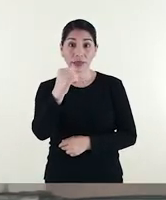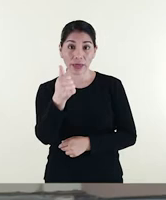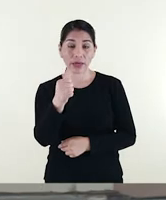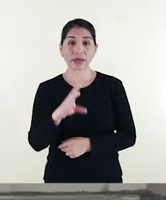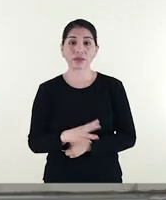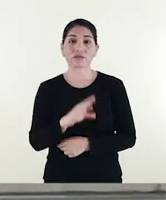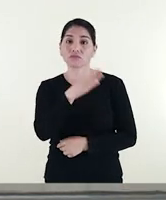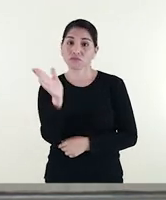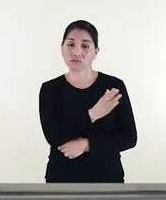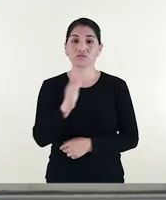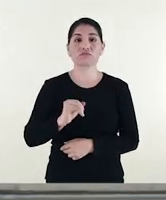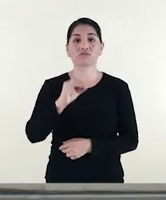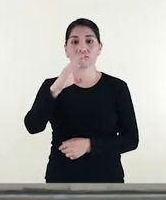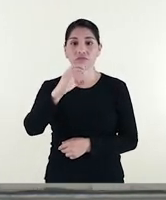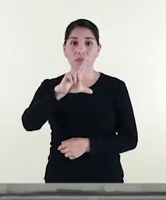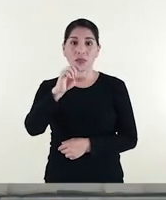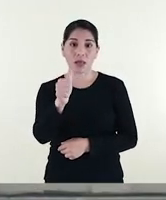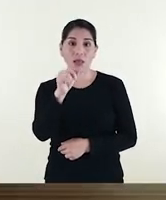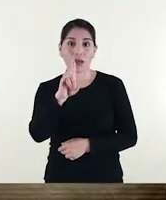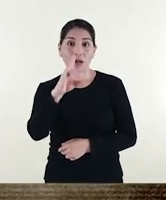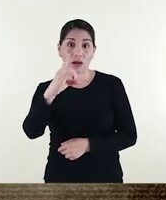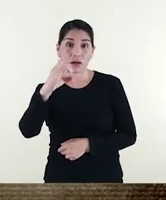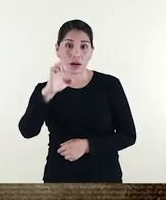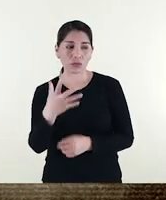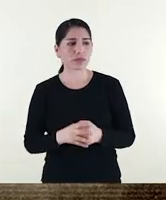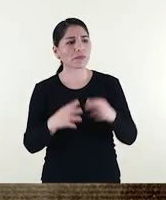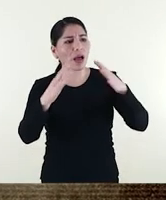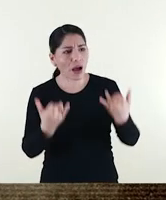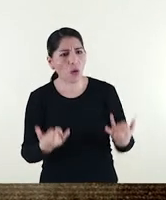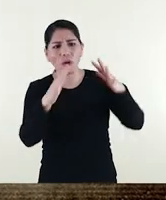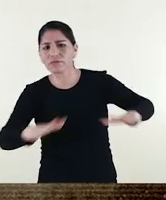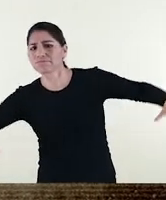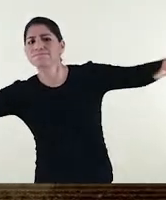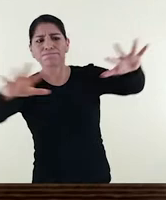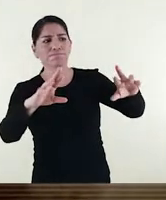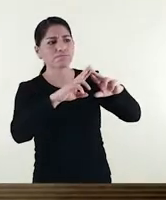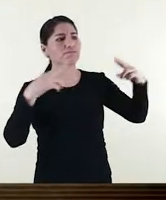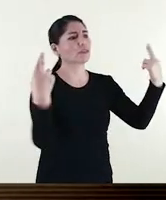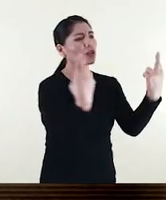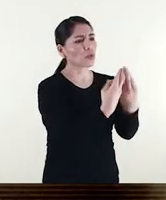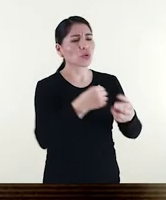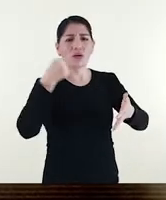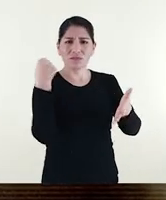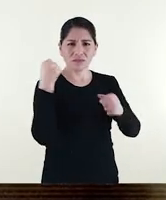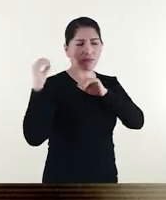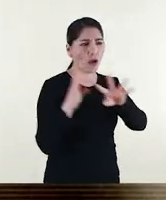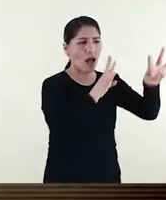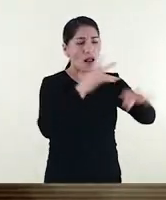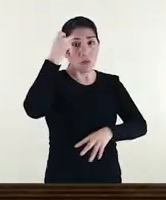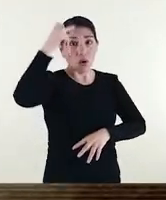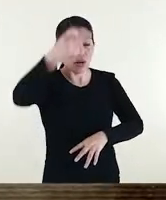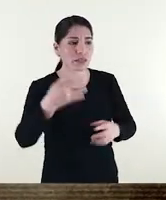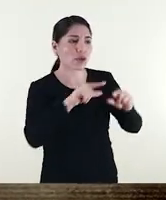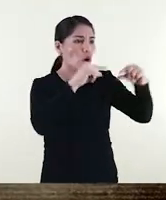Ahut. En tiempos modernos, en su entorno, ha sido sede de sindicatos laborales y de punto de encuentro de varias marchas políticas.